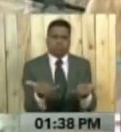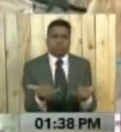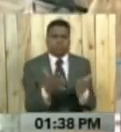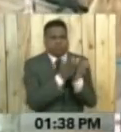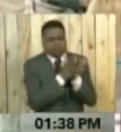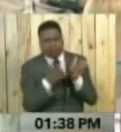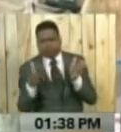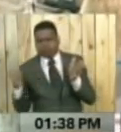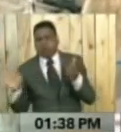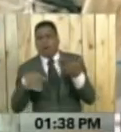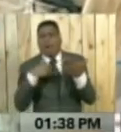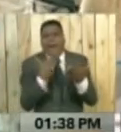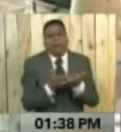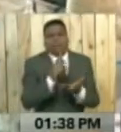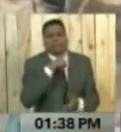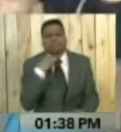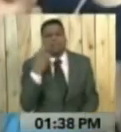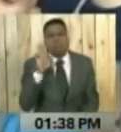y hasta mi muerte